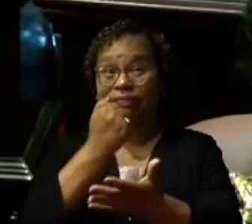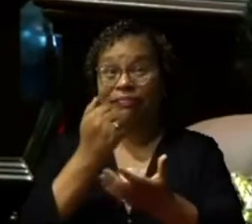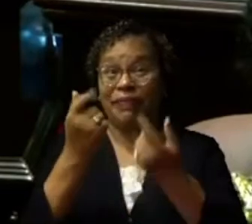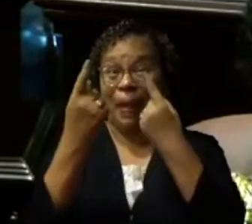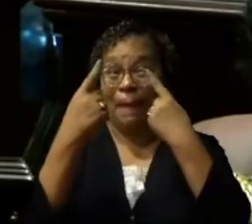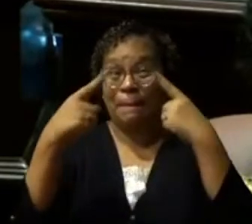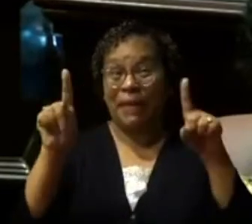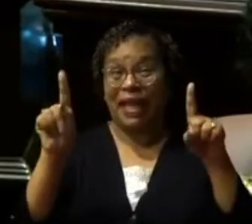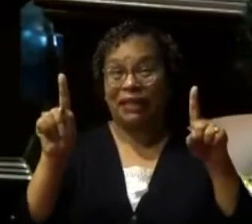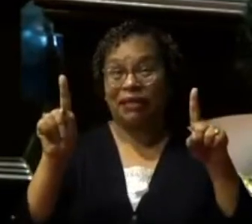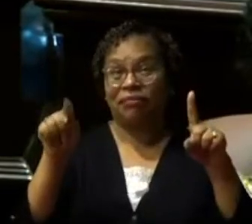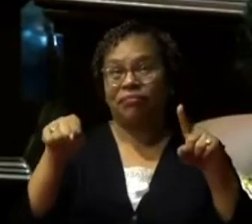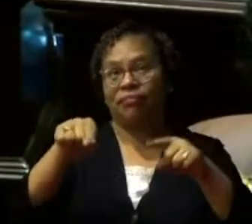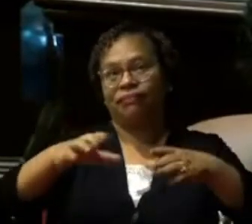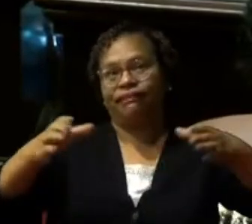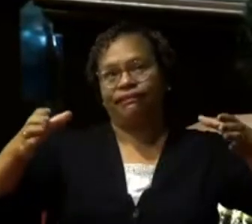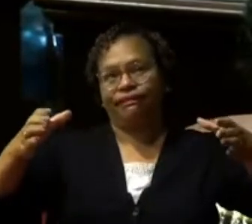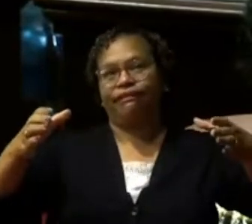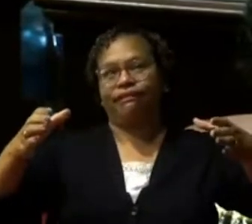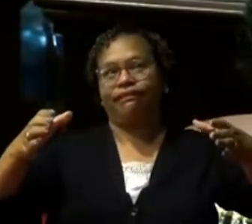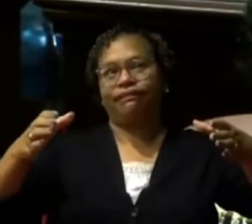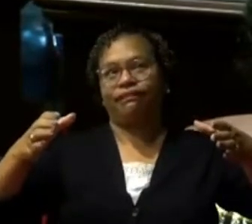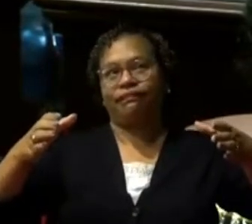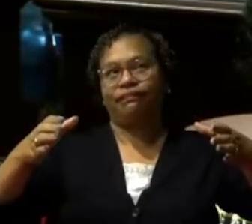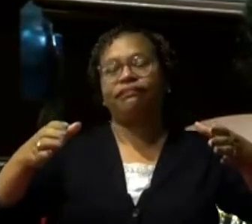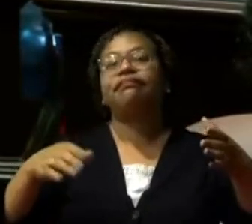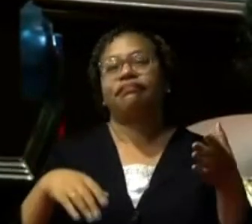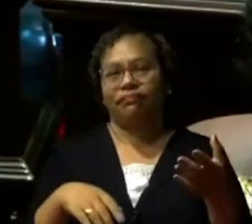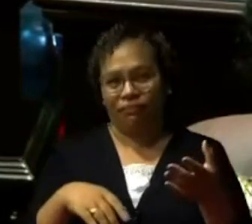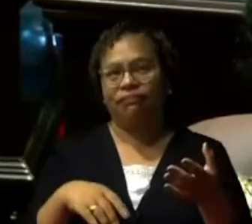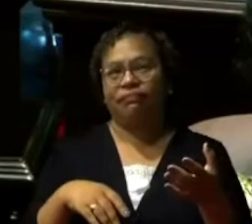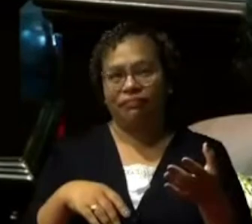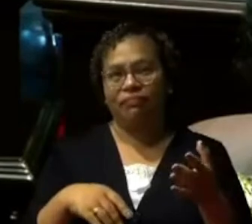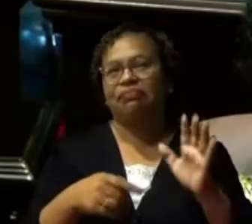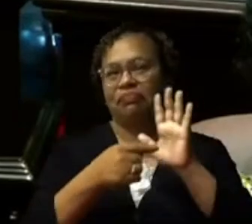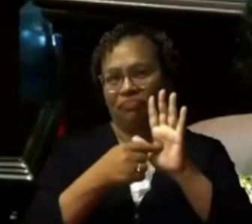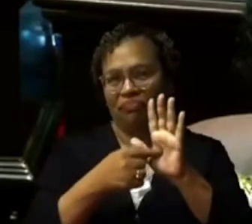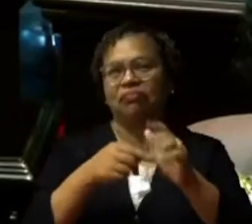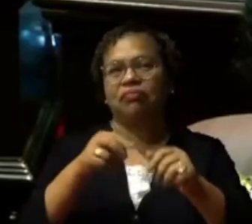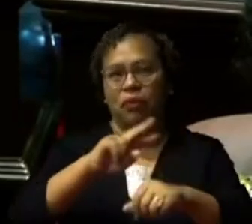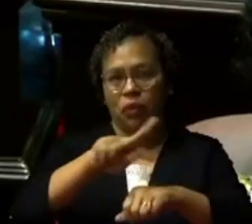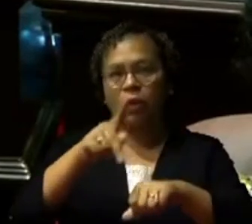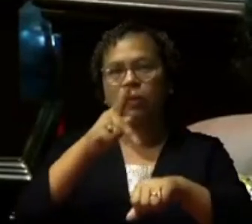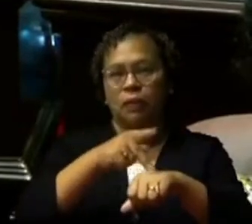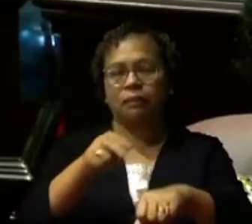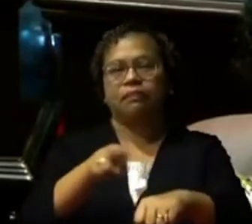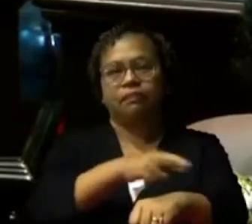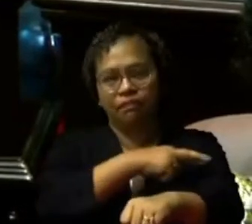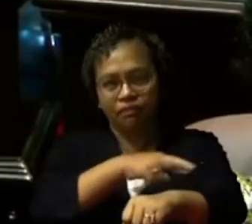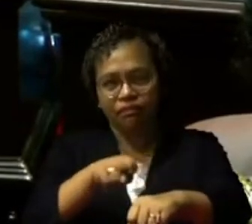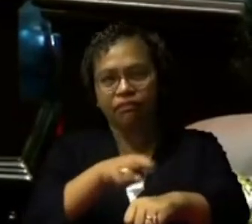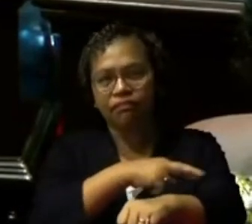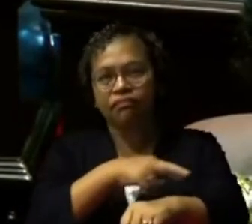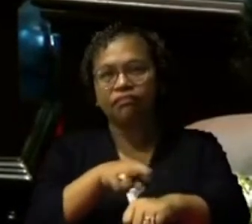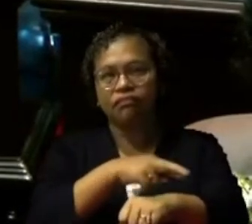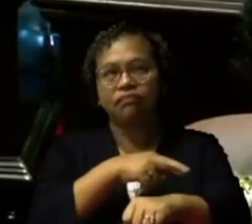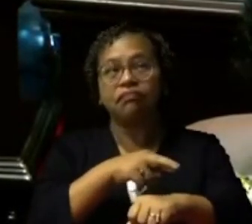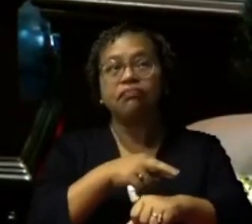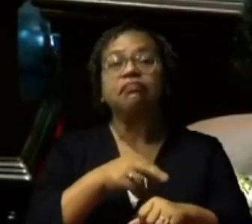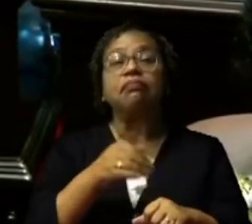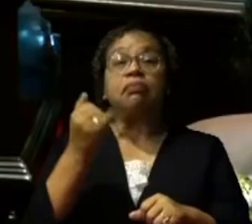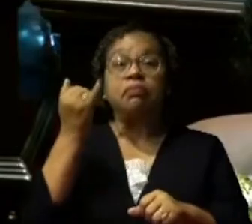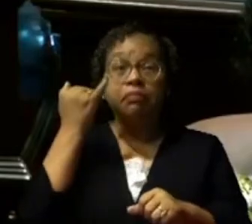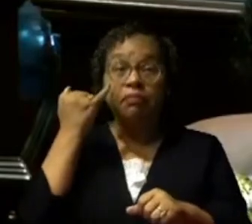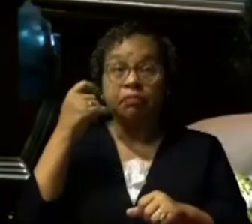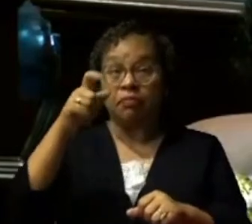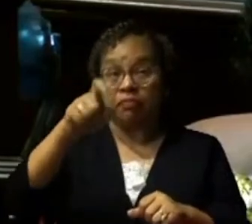un 46% de los votos, la primera mayoría, equivalente a 1.8 diputados, con la aplicación